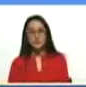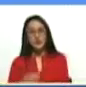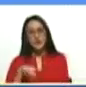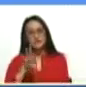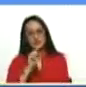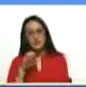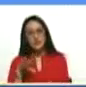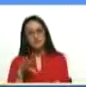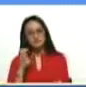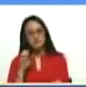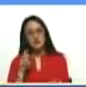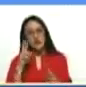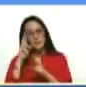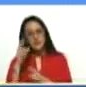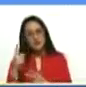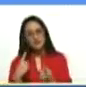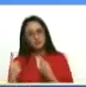entendernos y respetarnos.